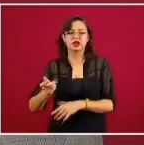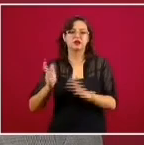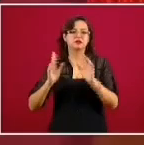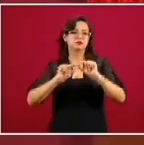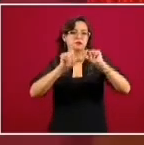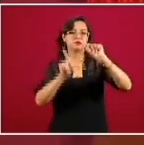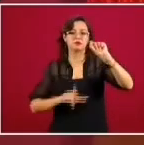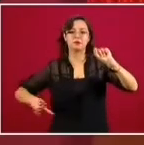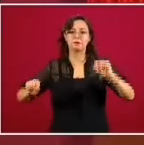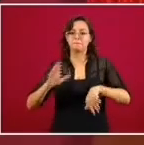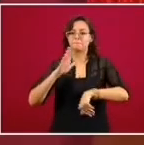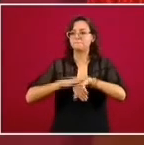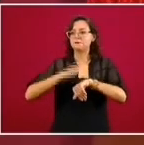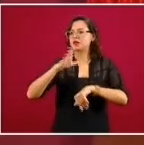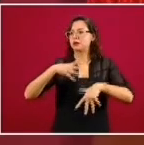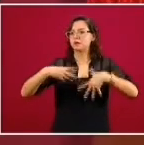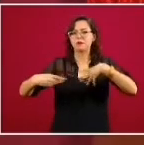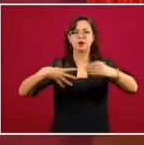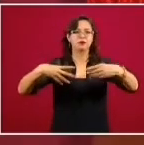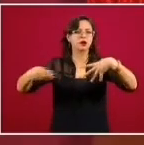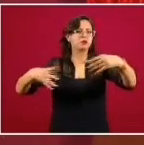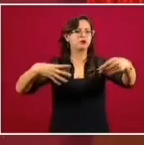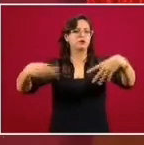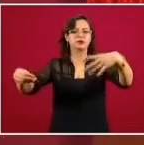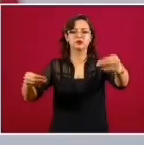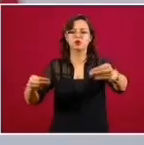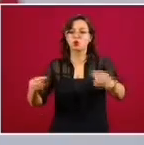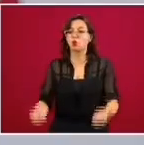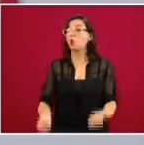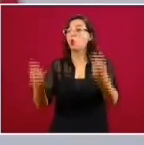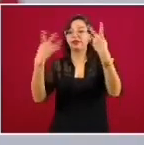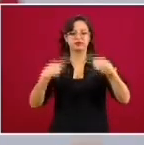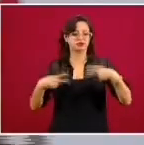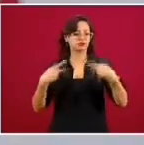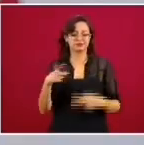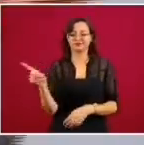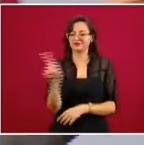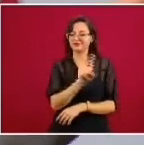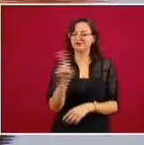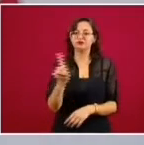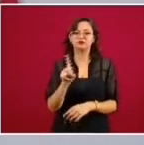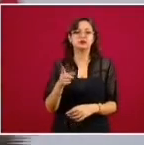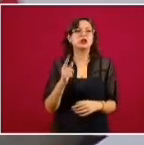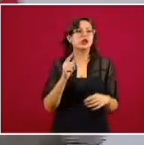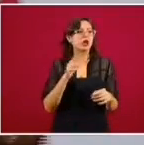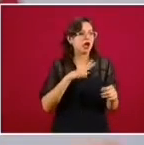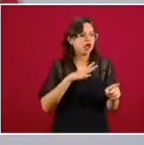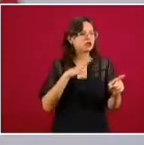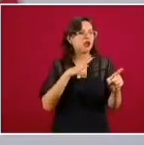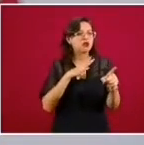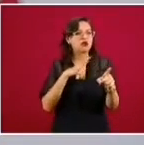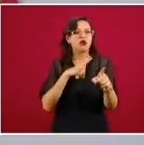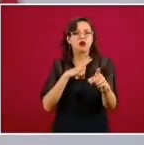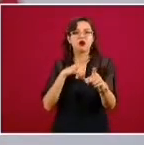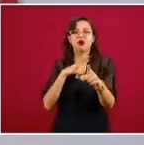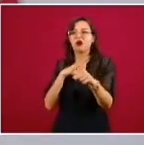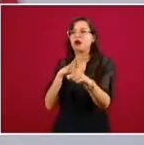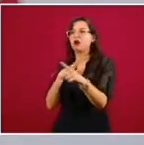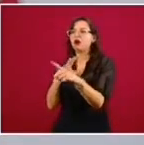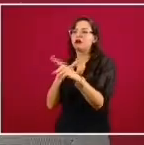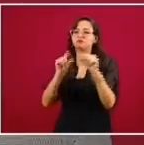transmisión. Eso es lo que lo define la fase 3, no el número de casos, sino la generalización territorial de